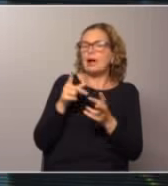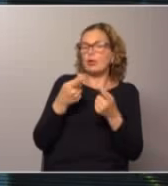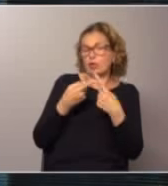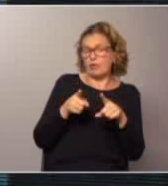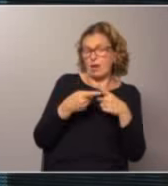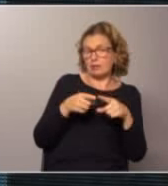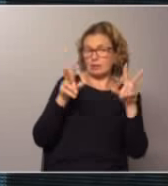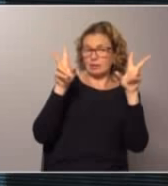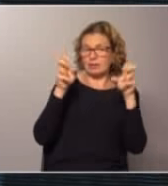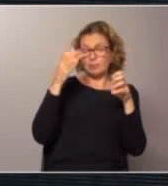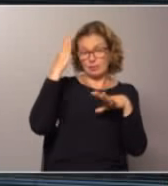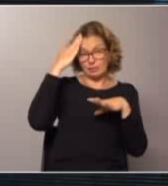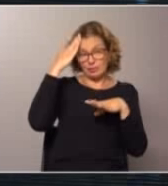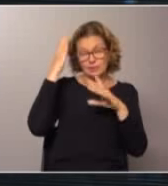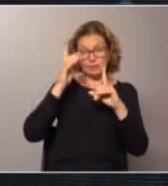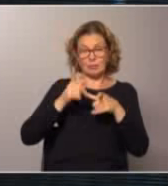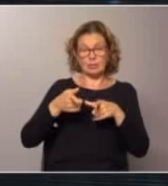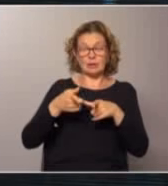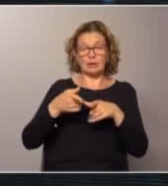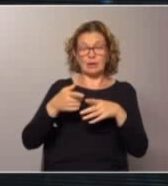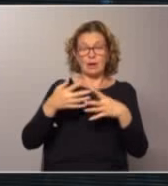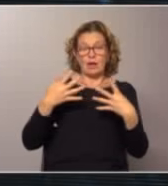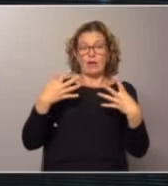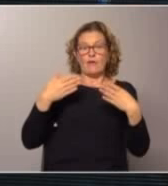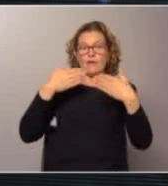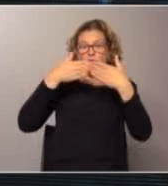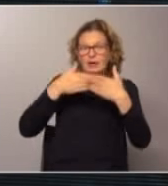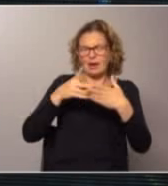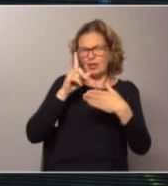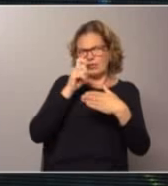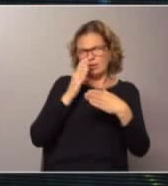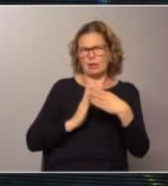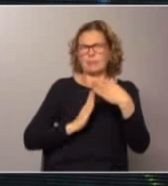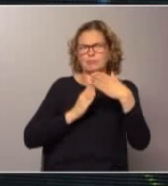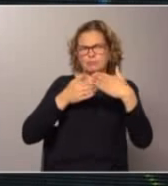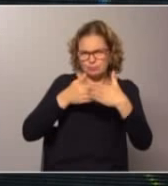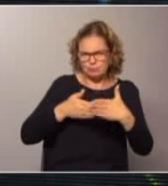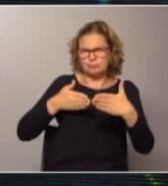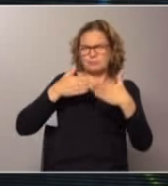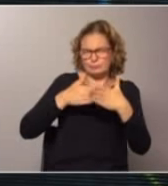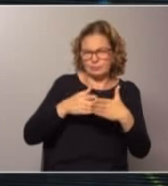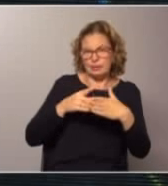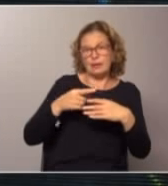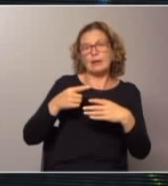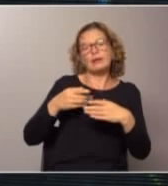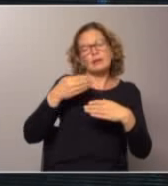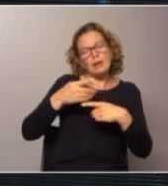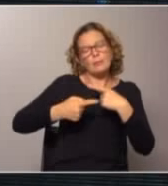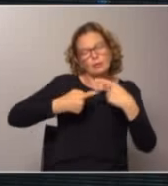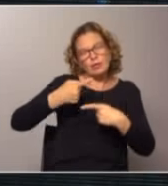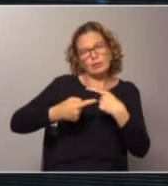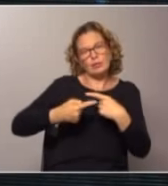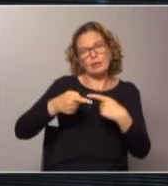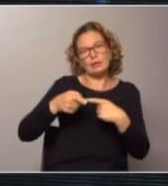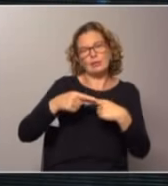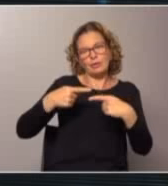bueno saber que ahí hay barreras que son difíciles de superar o sea que hay que tener paciente insistir con algunos procesos porque involucra superar